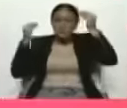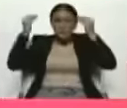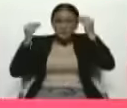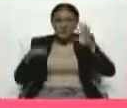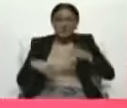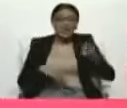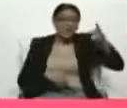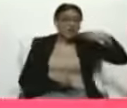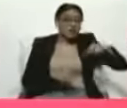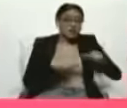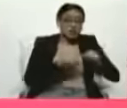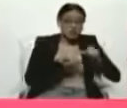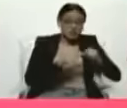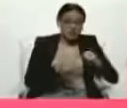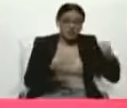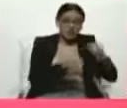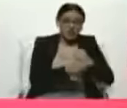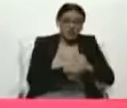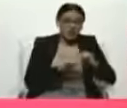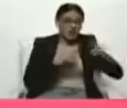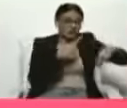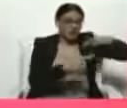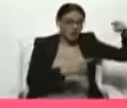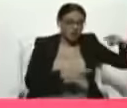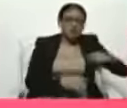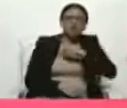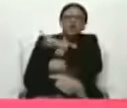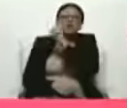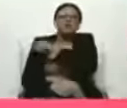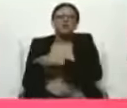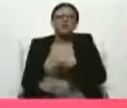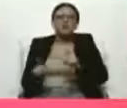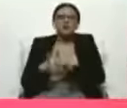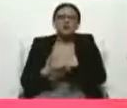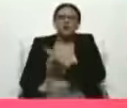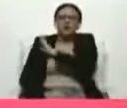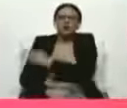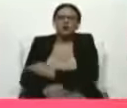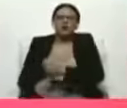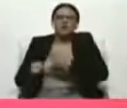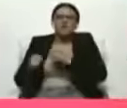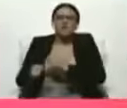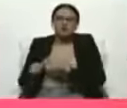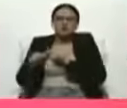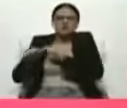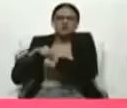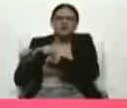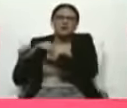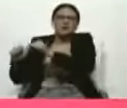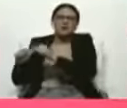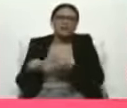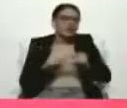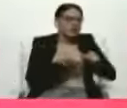opositor. El chavismo no los persigue, ellos hacen política.